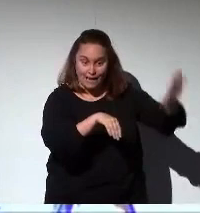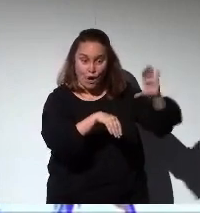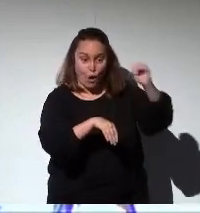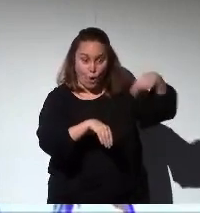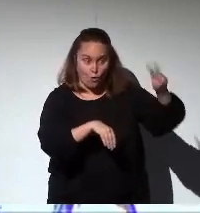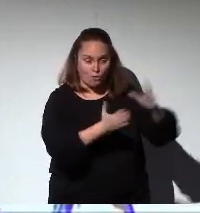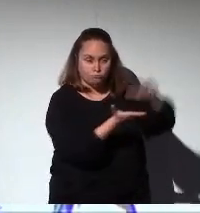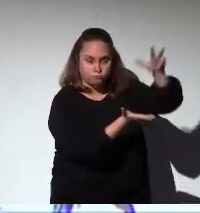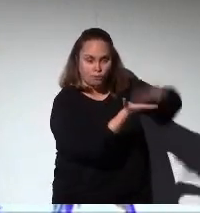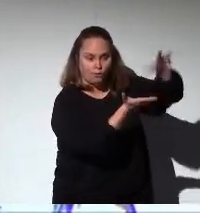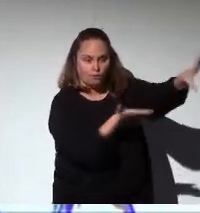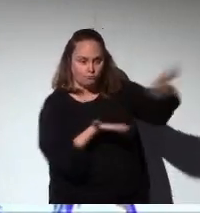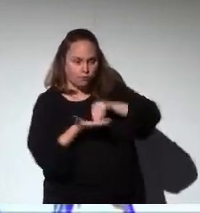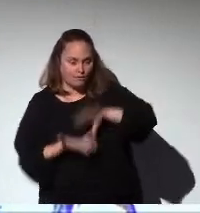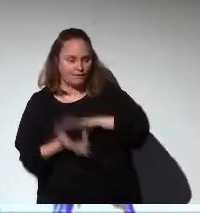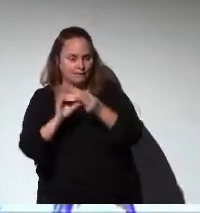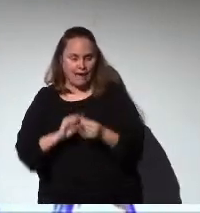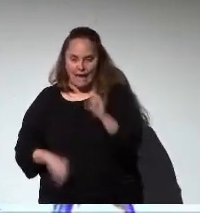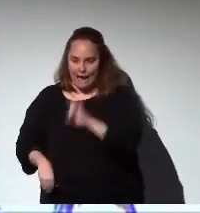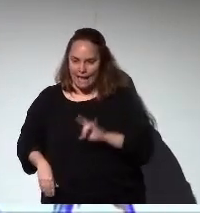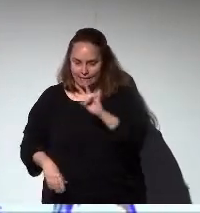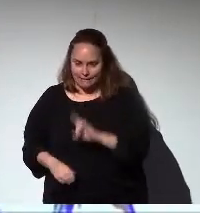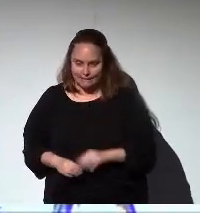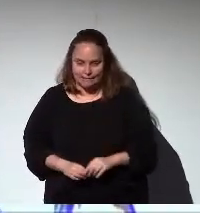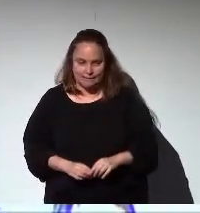este caso a nuestro territorio en Canarias.